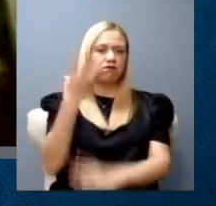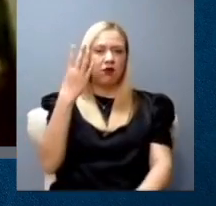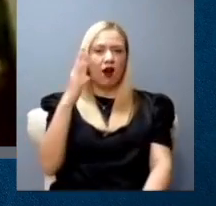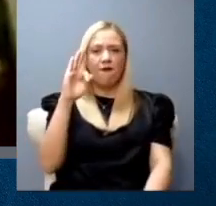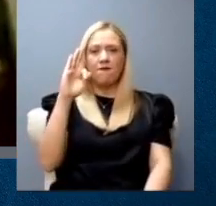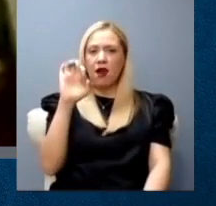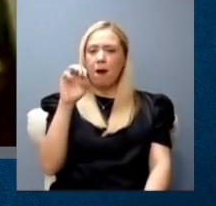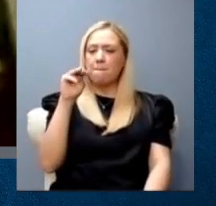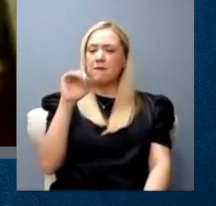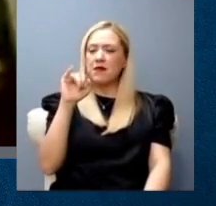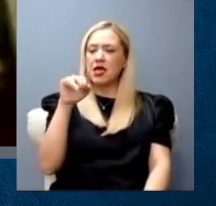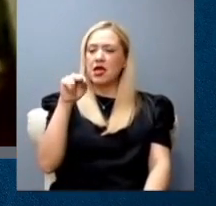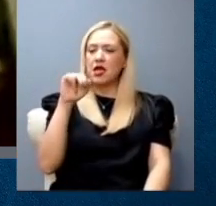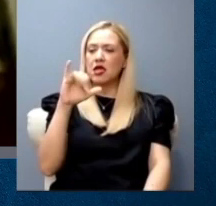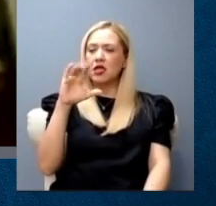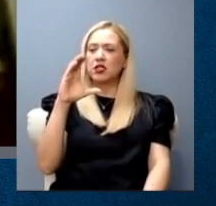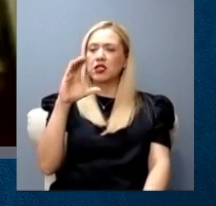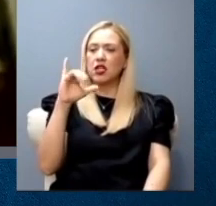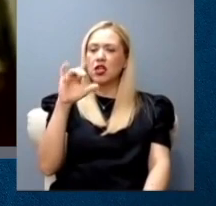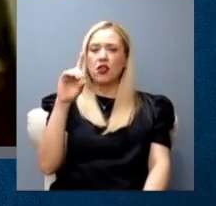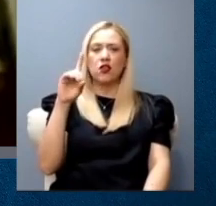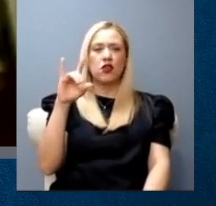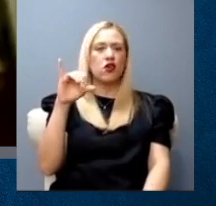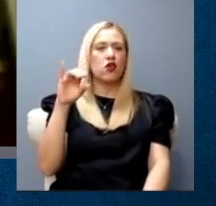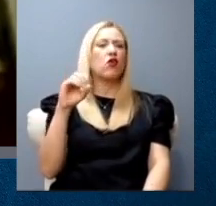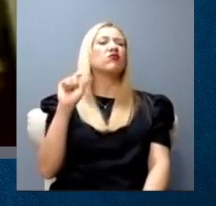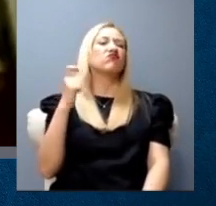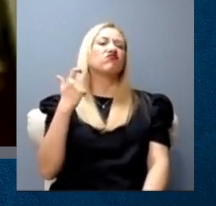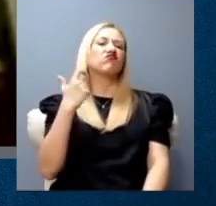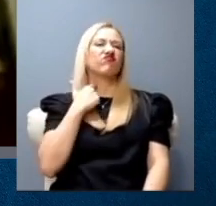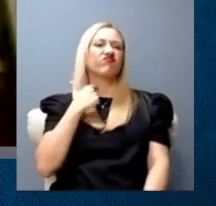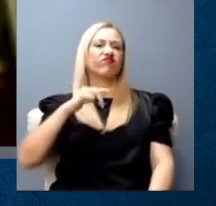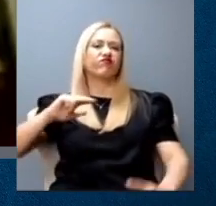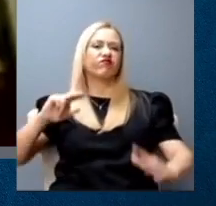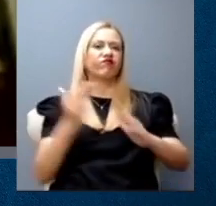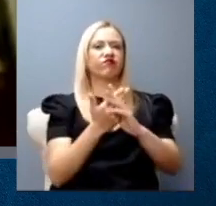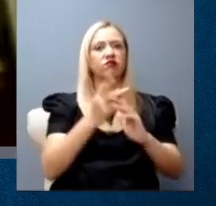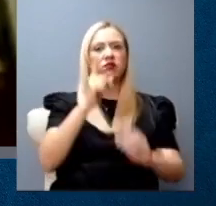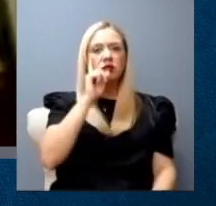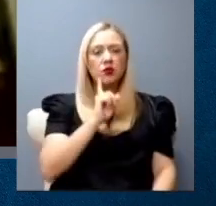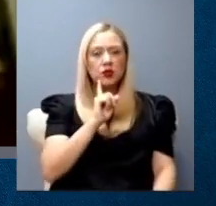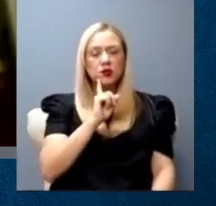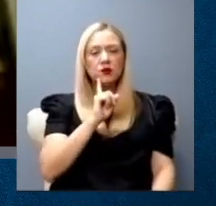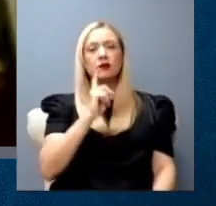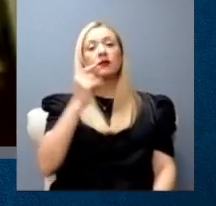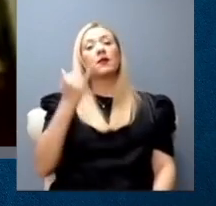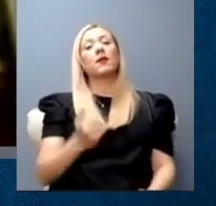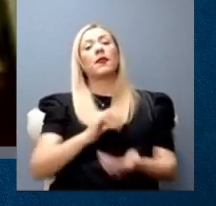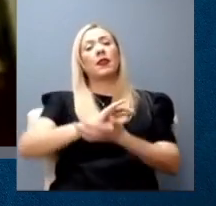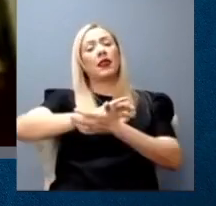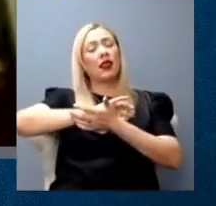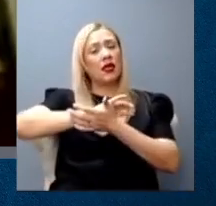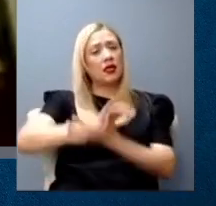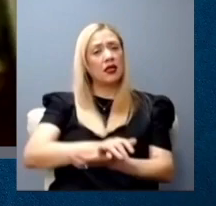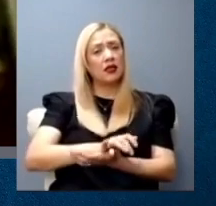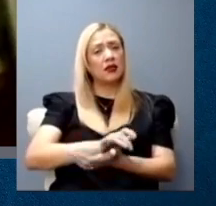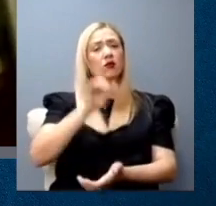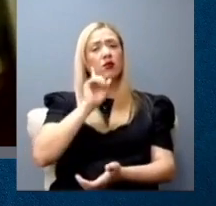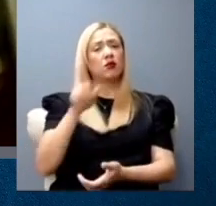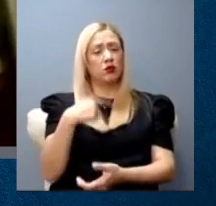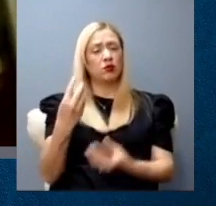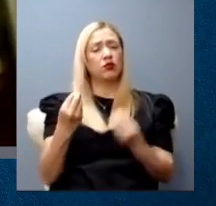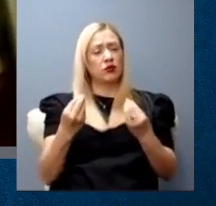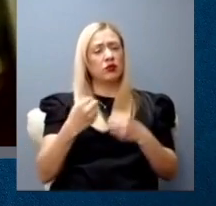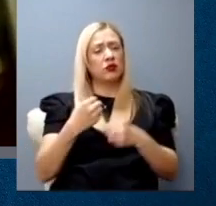lucha contra la discriminación que sufren las mujeres en México no